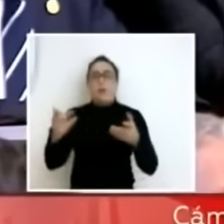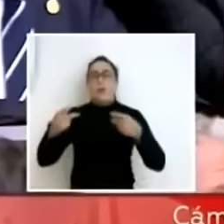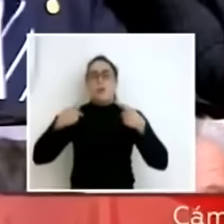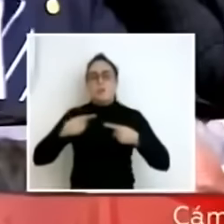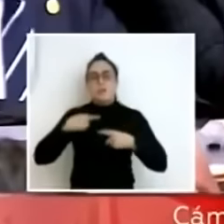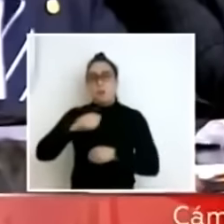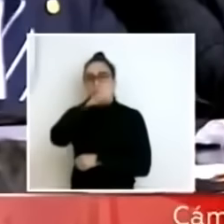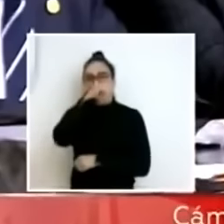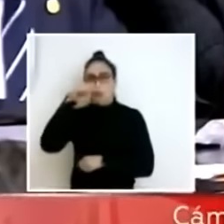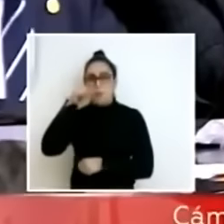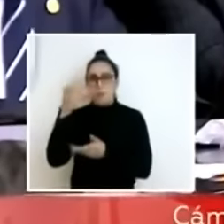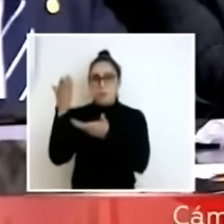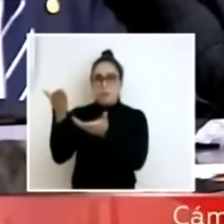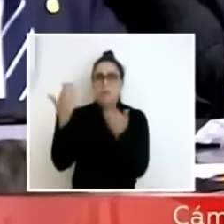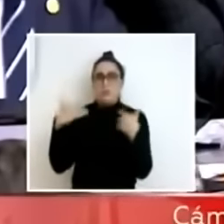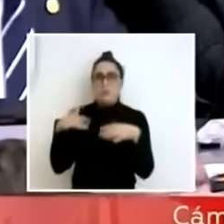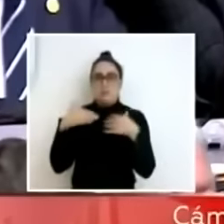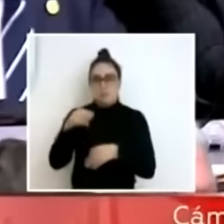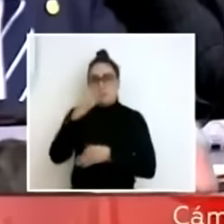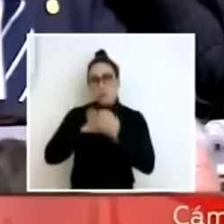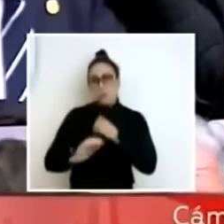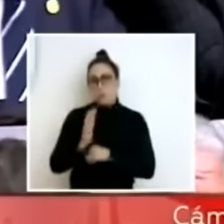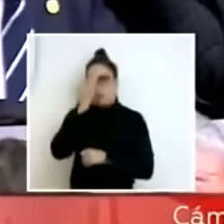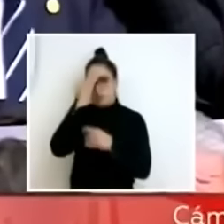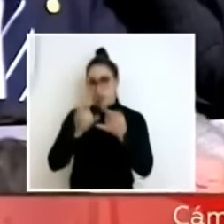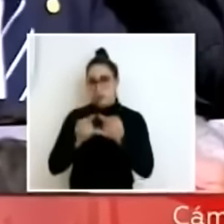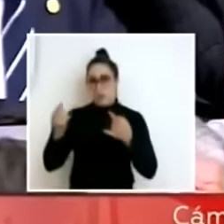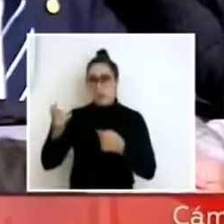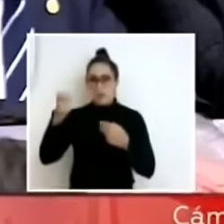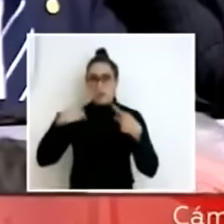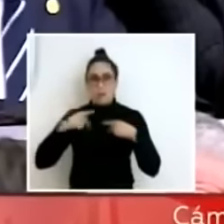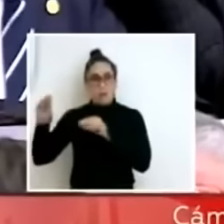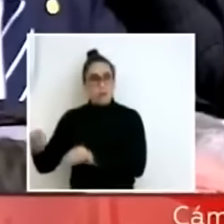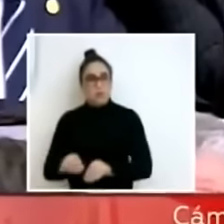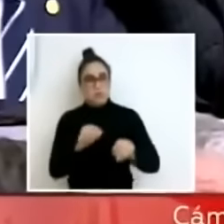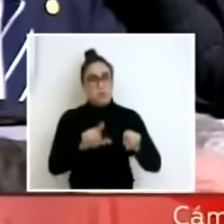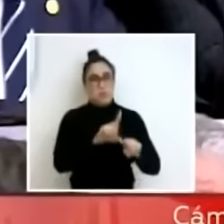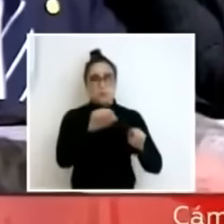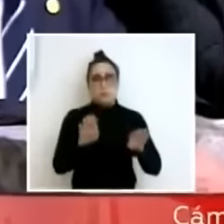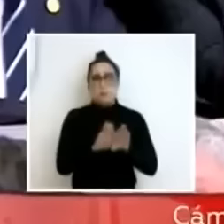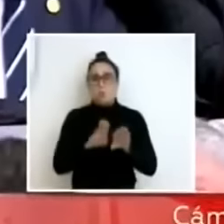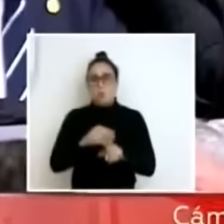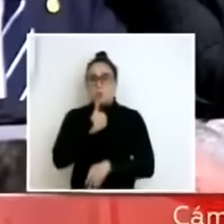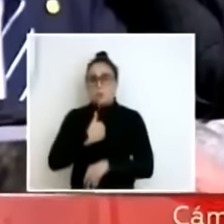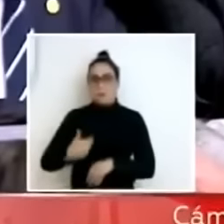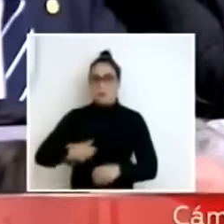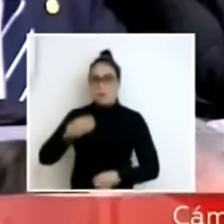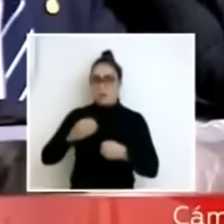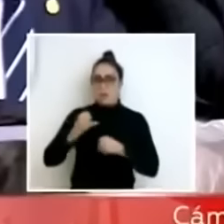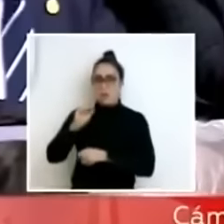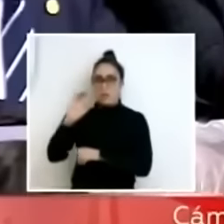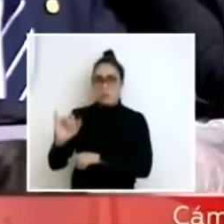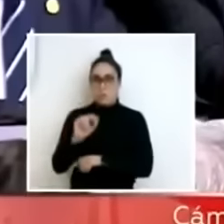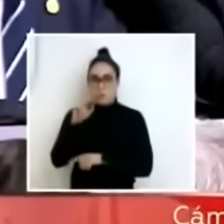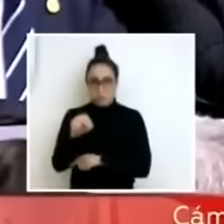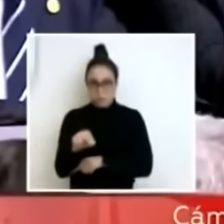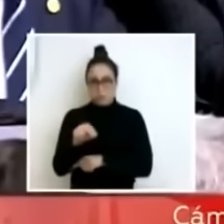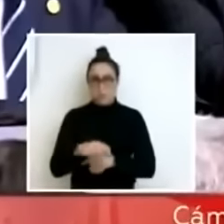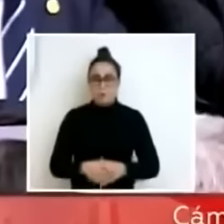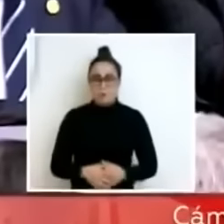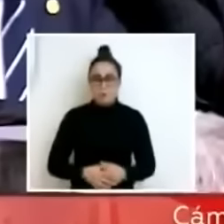nuestro Más alto próser que ejerció entonces el cargo de presidente de la suprema corte de justicia de la nación